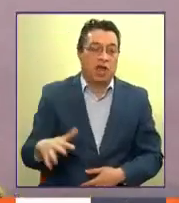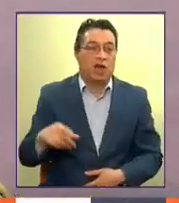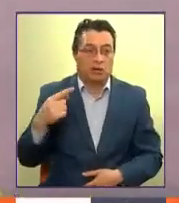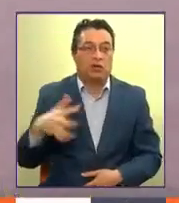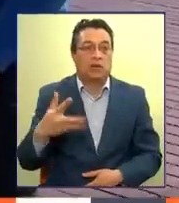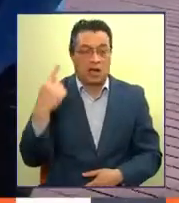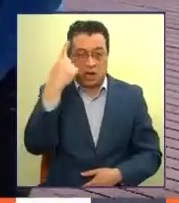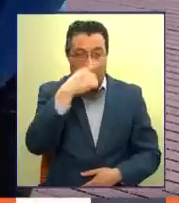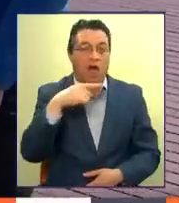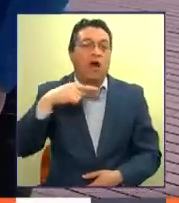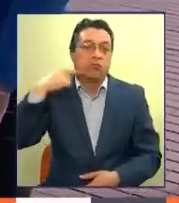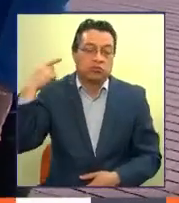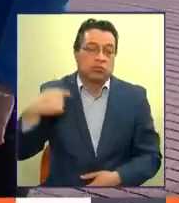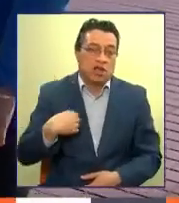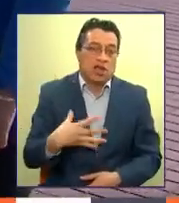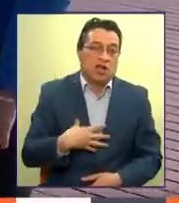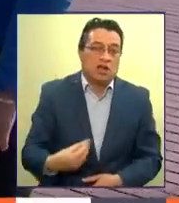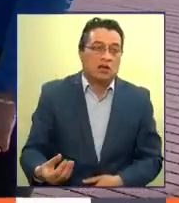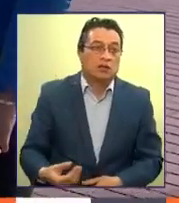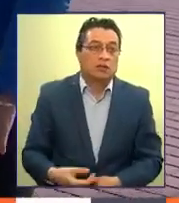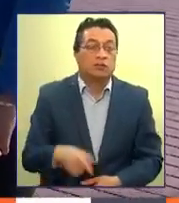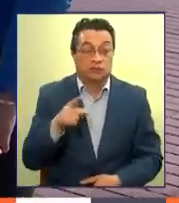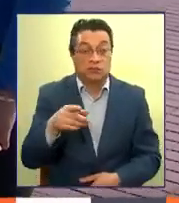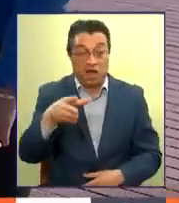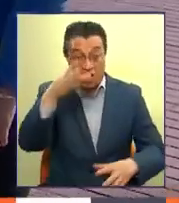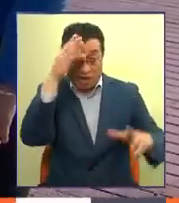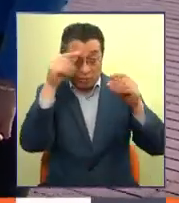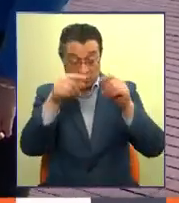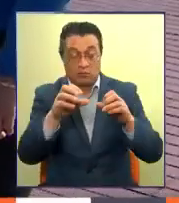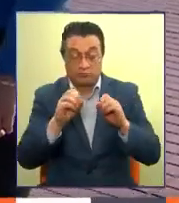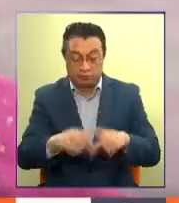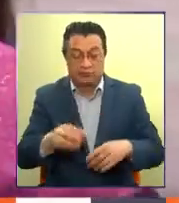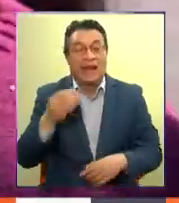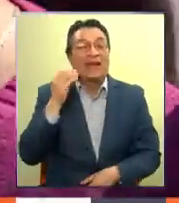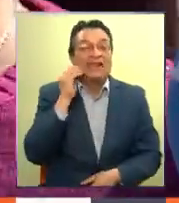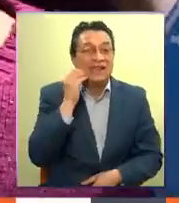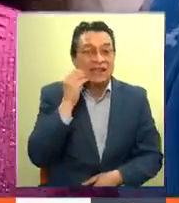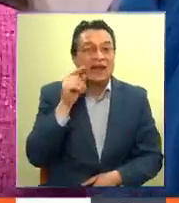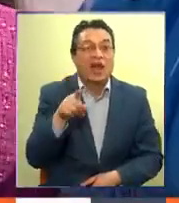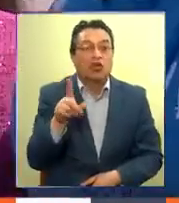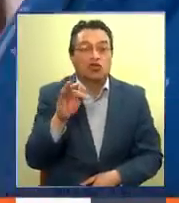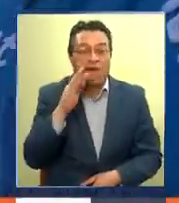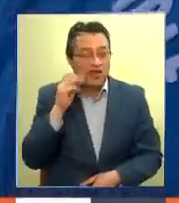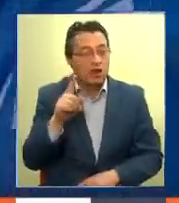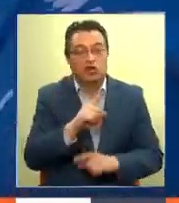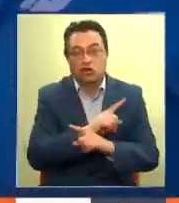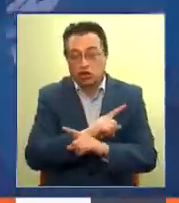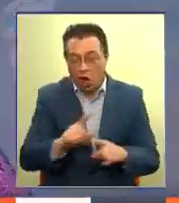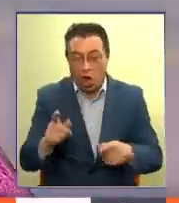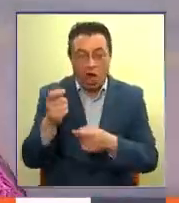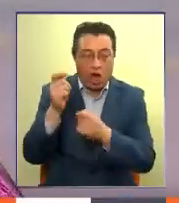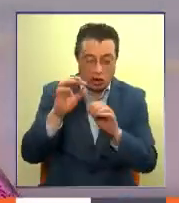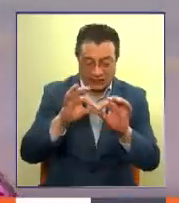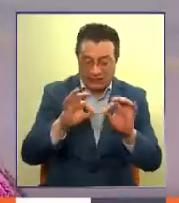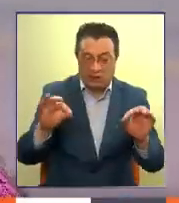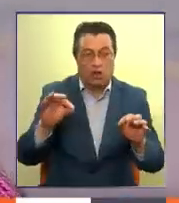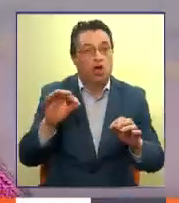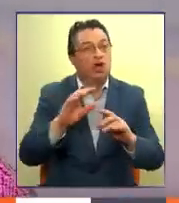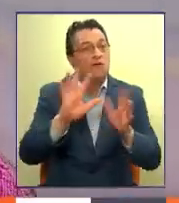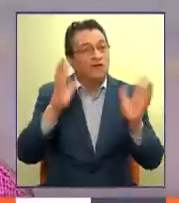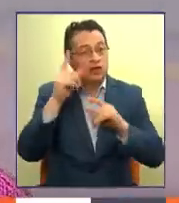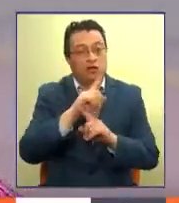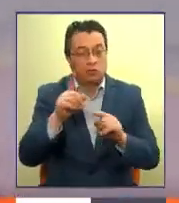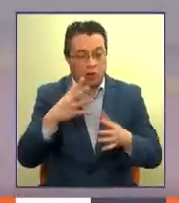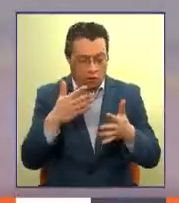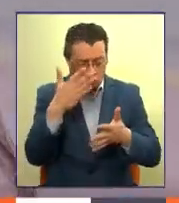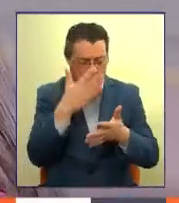cortaron la cara. Rosa, con su experiencia, le enseñó a su nieta de 9 años, Sofía, que no debe jugar con hilo curado. Que dicen que corta